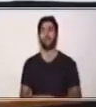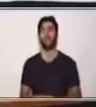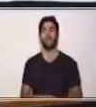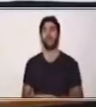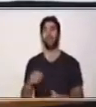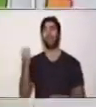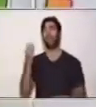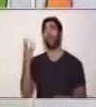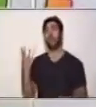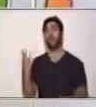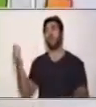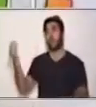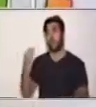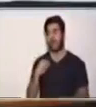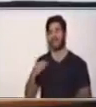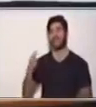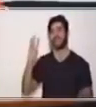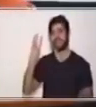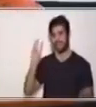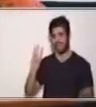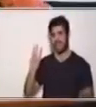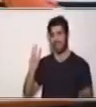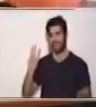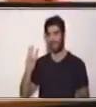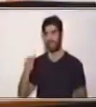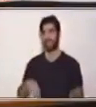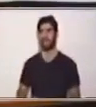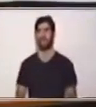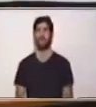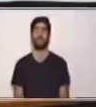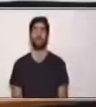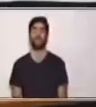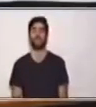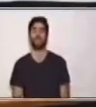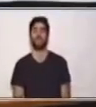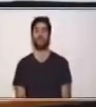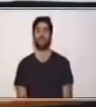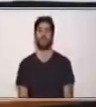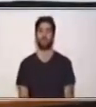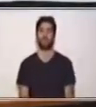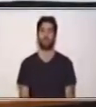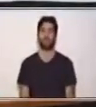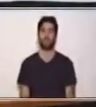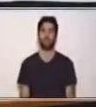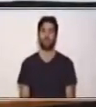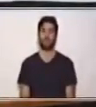José? 3 dulces. Entonces voy a colocar 3.